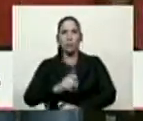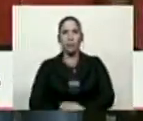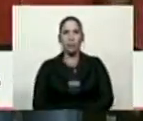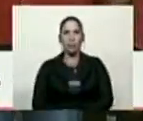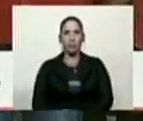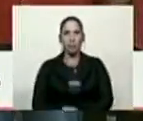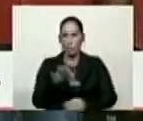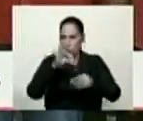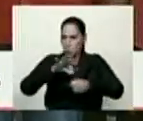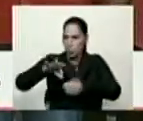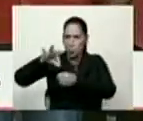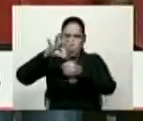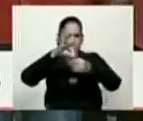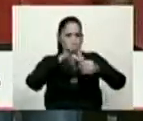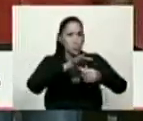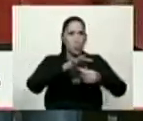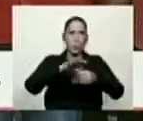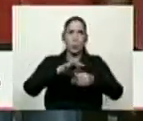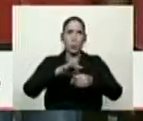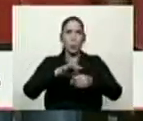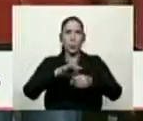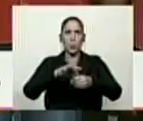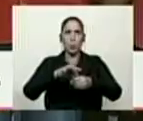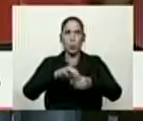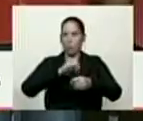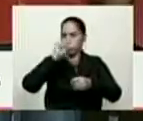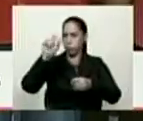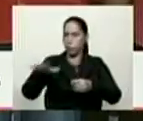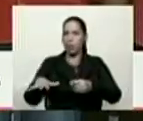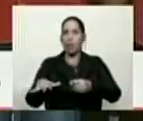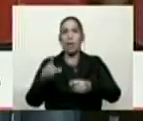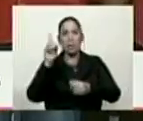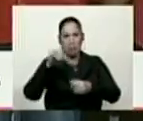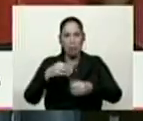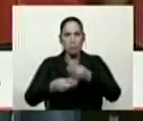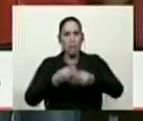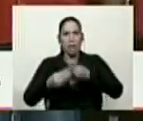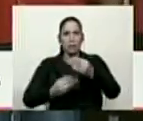siembre las semillas de pimentón, tírelas en un porrón, y usted va a ver que van a hacer una mata,